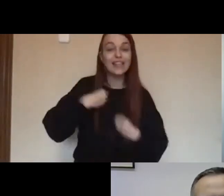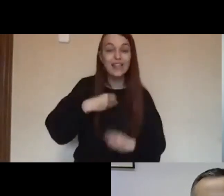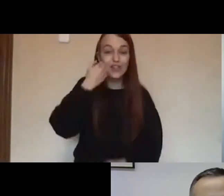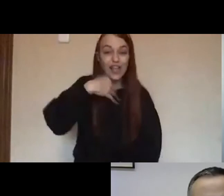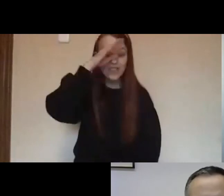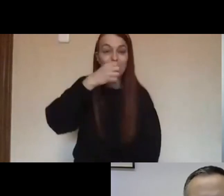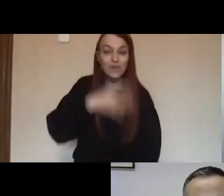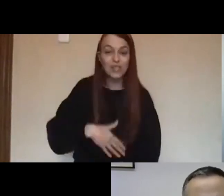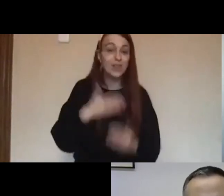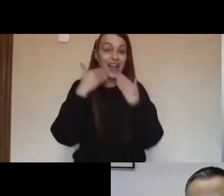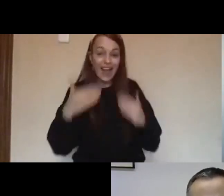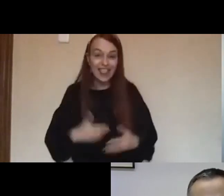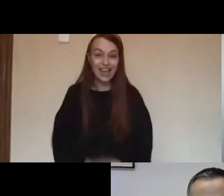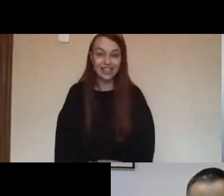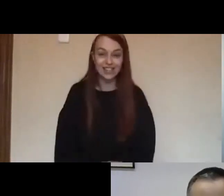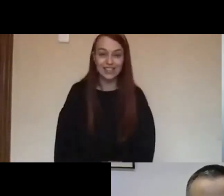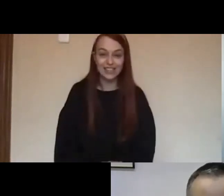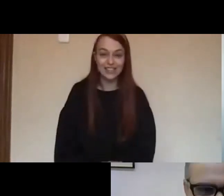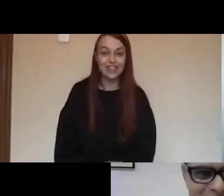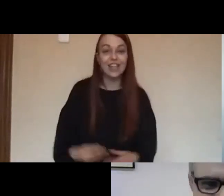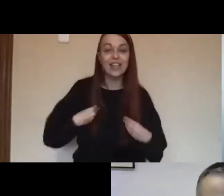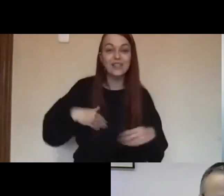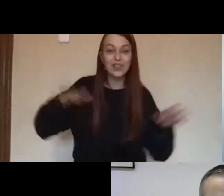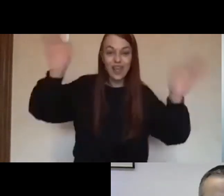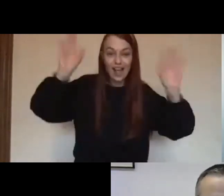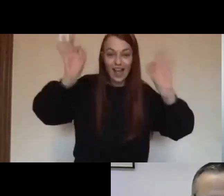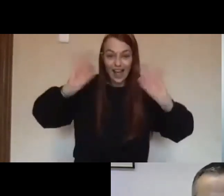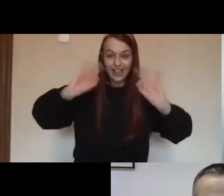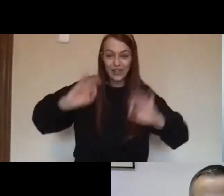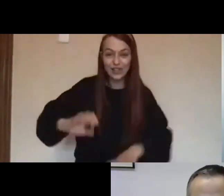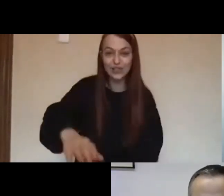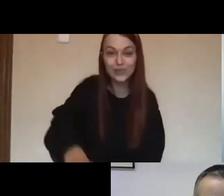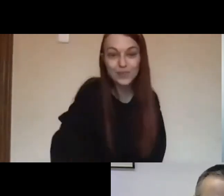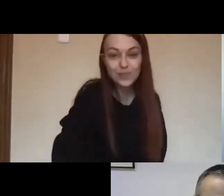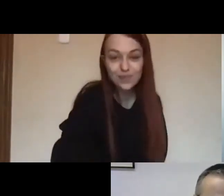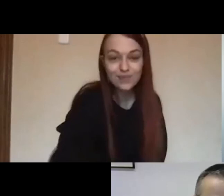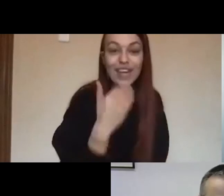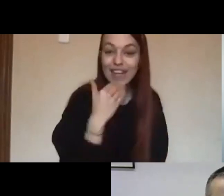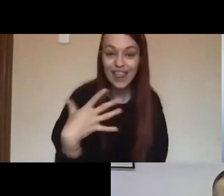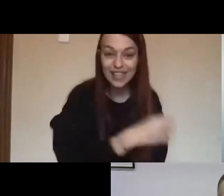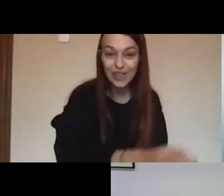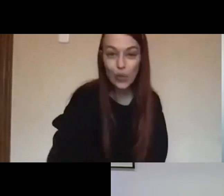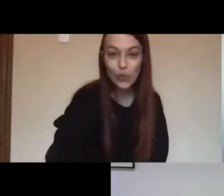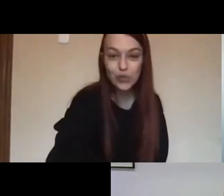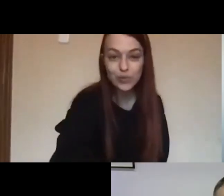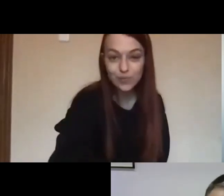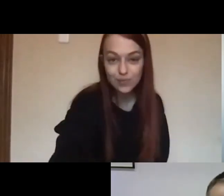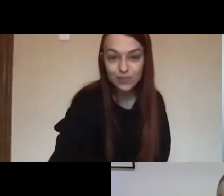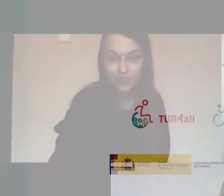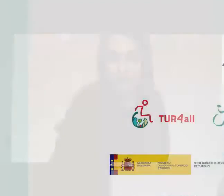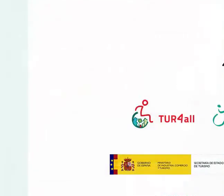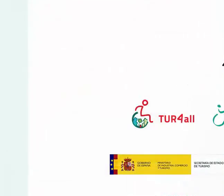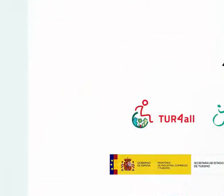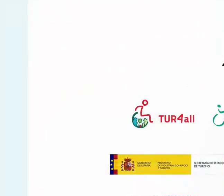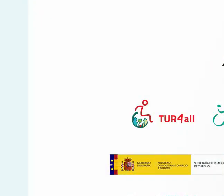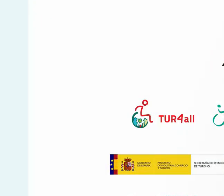Muchas gracias. Bien. Que esté muy bien. Thank you, Pilar. Thank you, everybody. Gracias, gracias a todos. Thank you. Hasta luego.